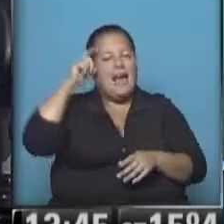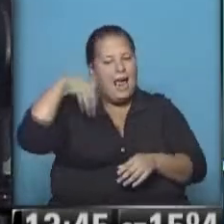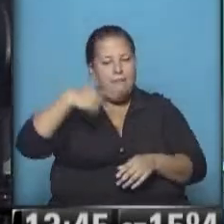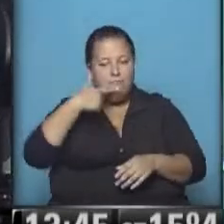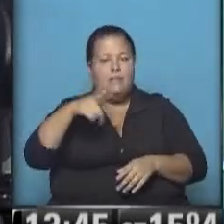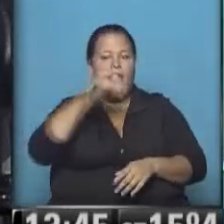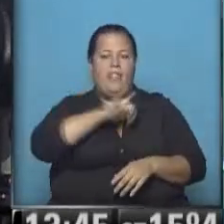que está denunciado en esta causa